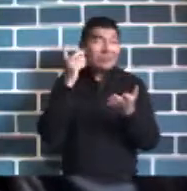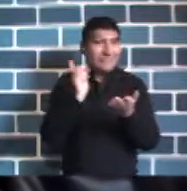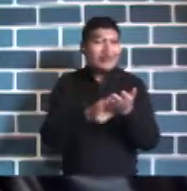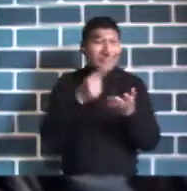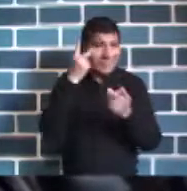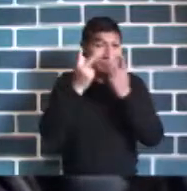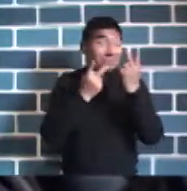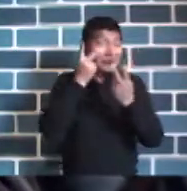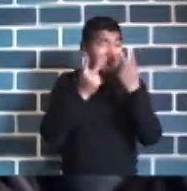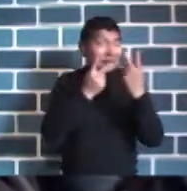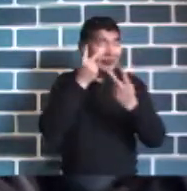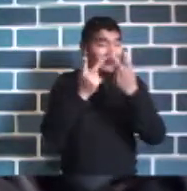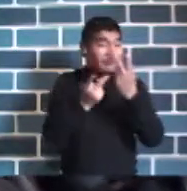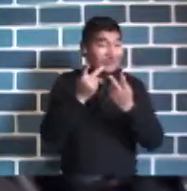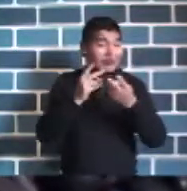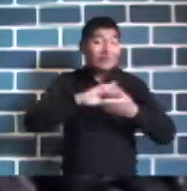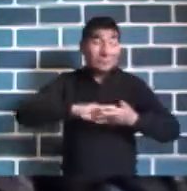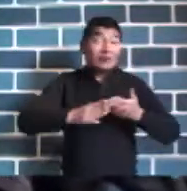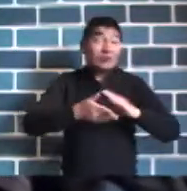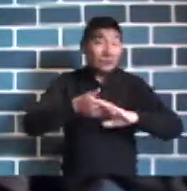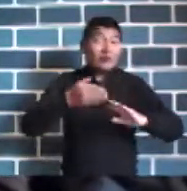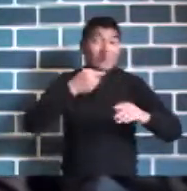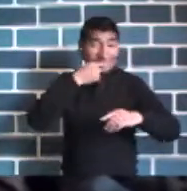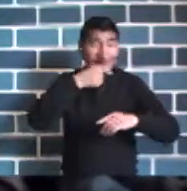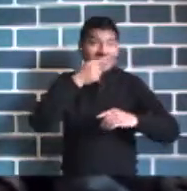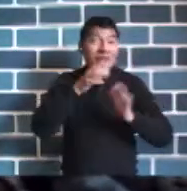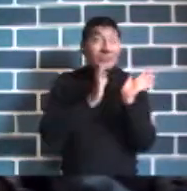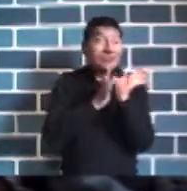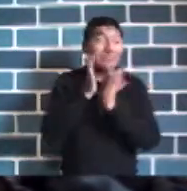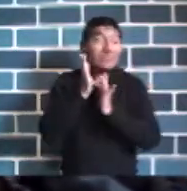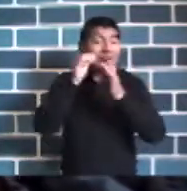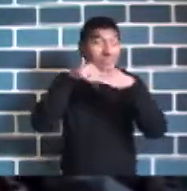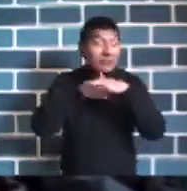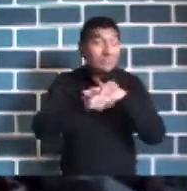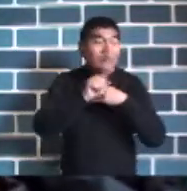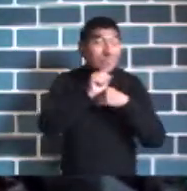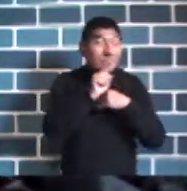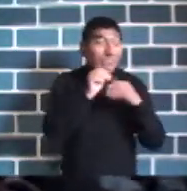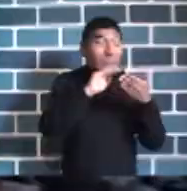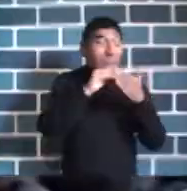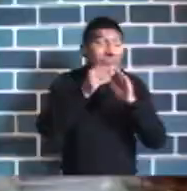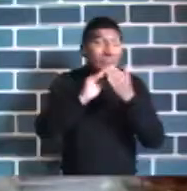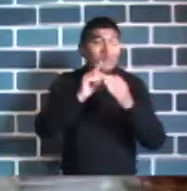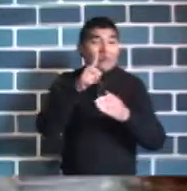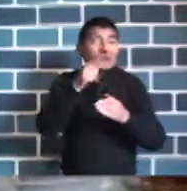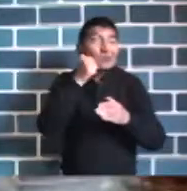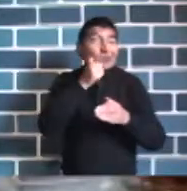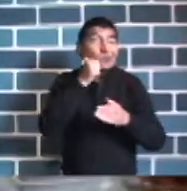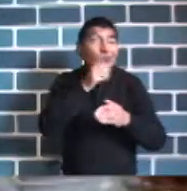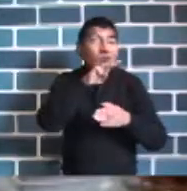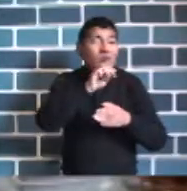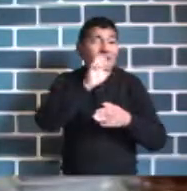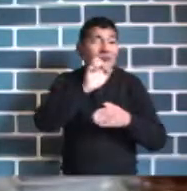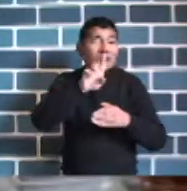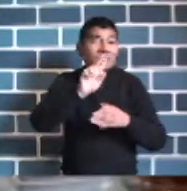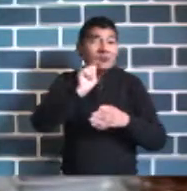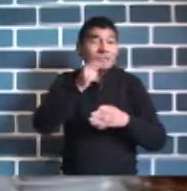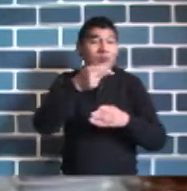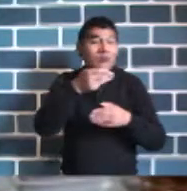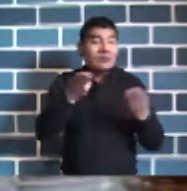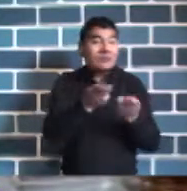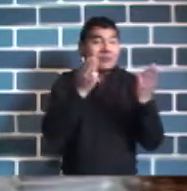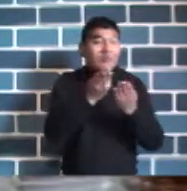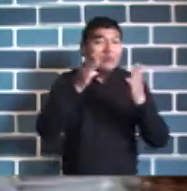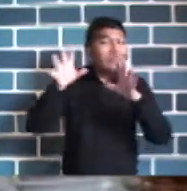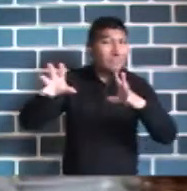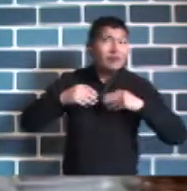visitaba el relato dice jesús entró en un pueblo y una mujer que se llamaba marta lo recibió en su casa